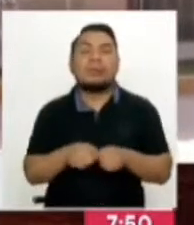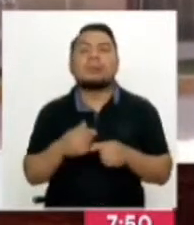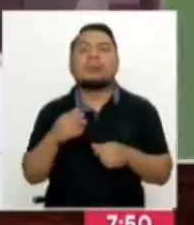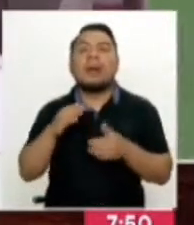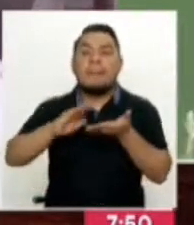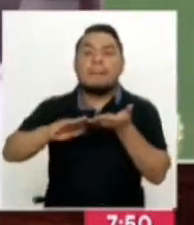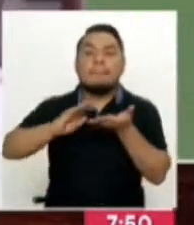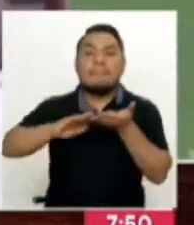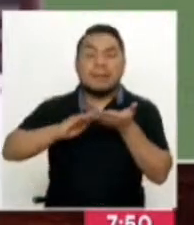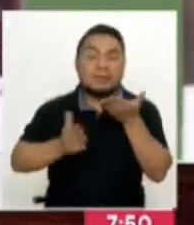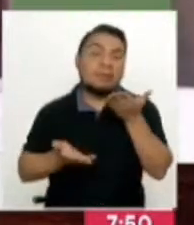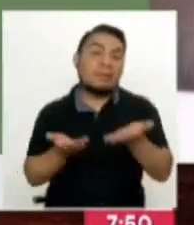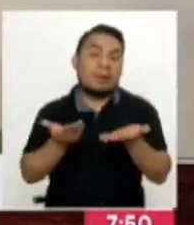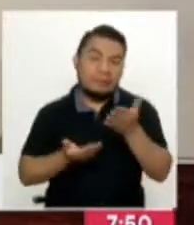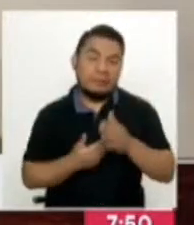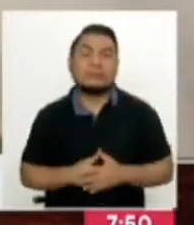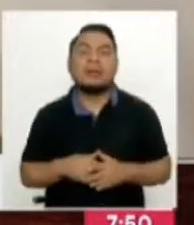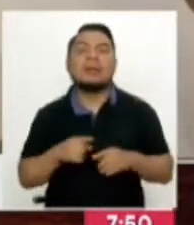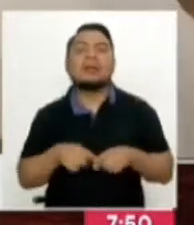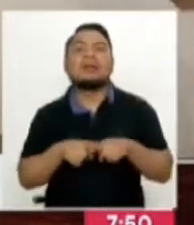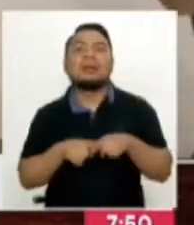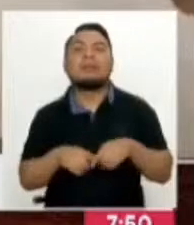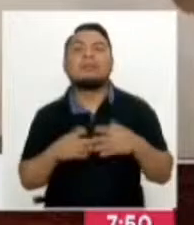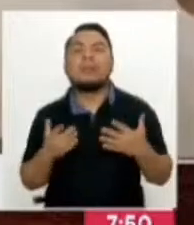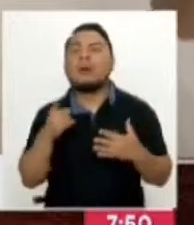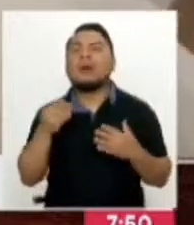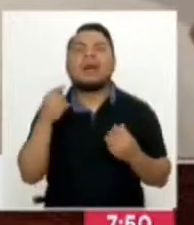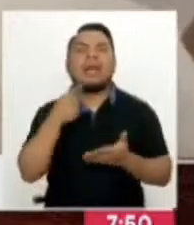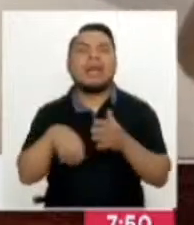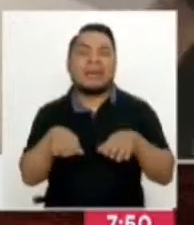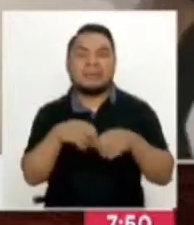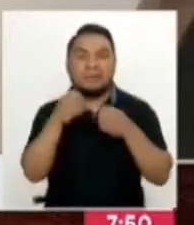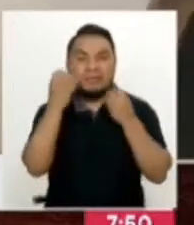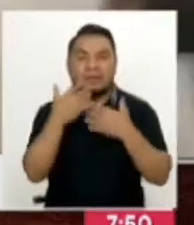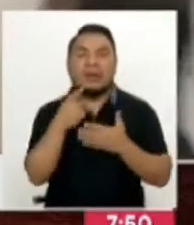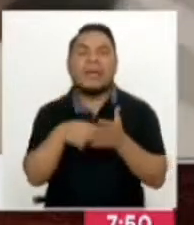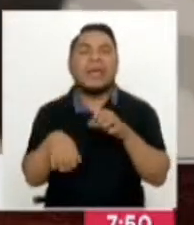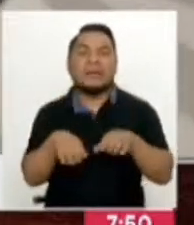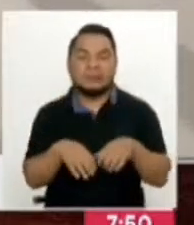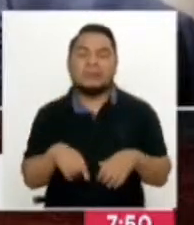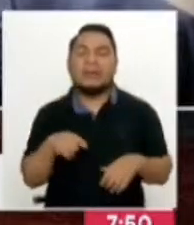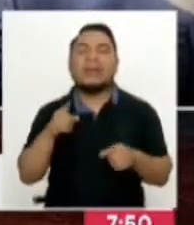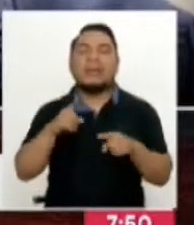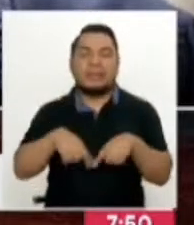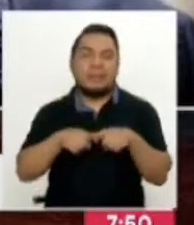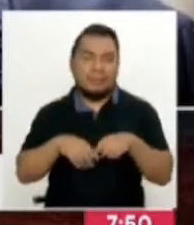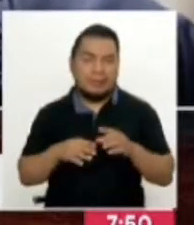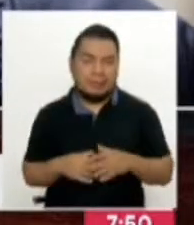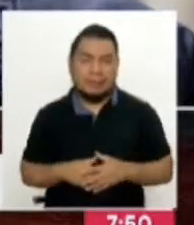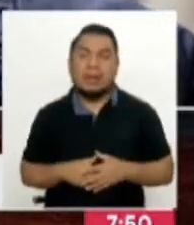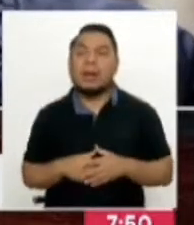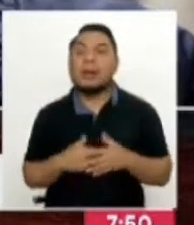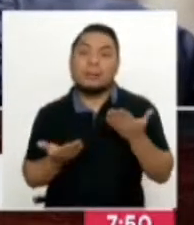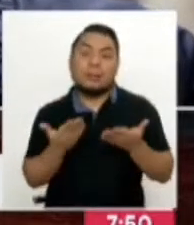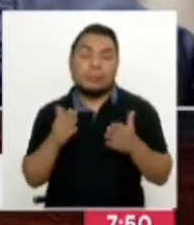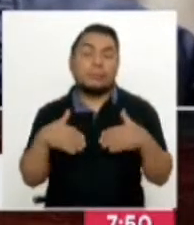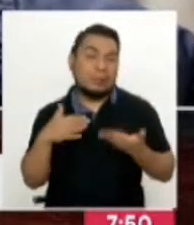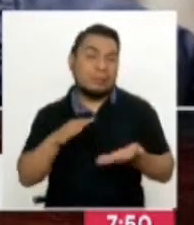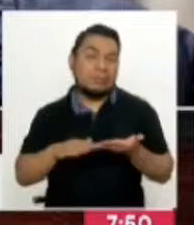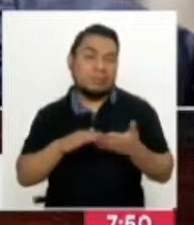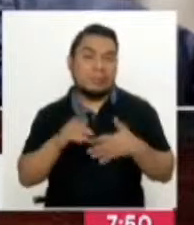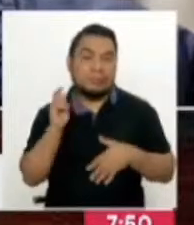sea, un perdón de pena, obviamente dependiendo de la magnitud de la información que ha entregado y que ha sido corroborada por el